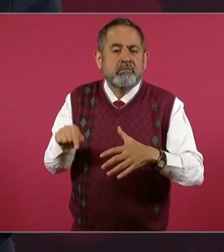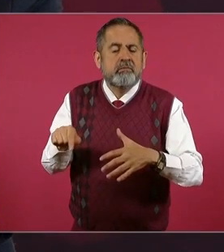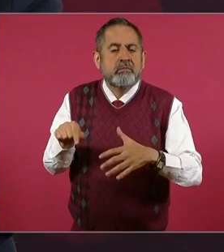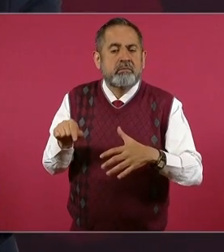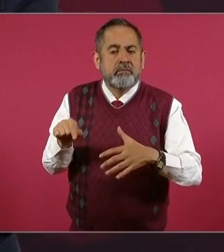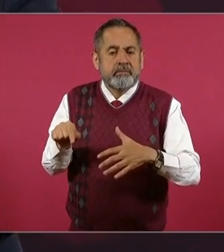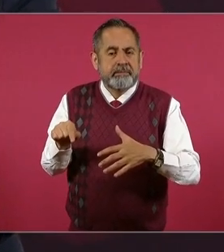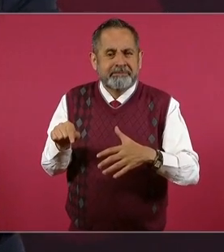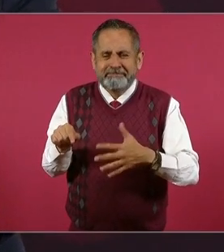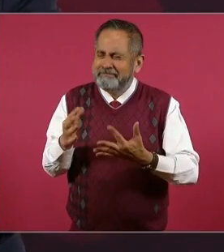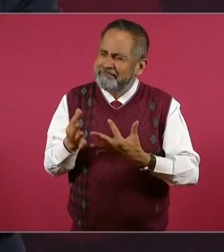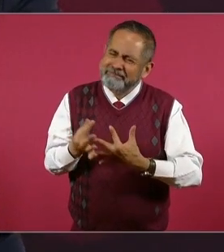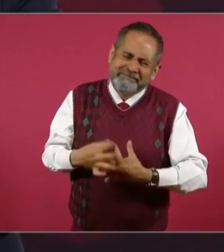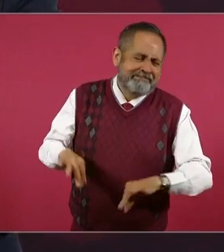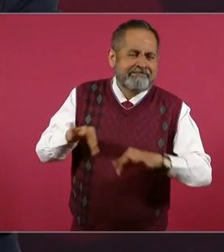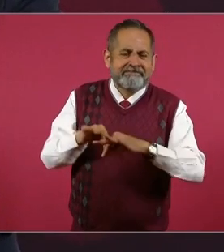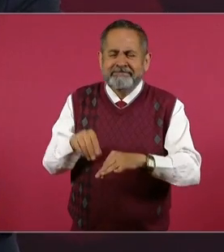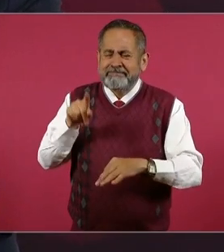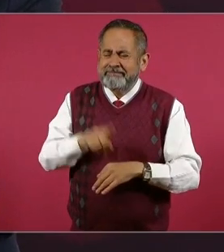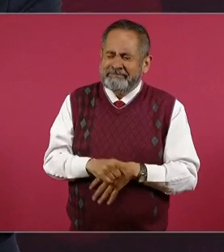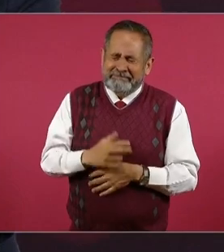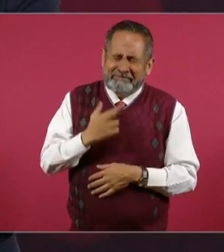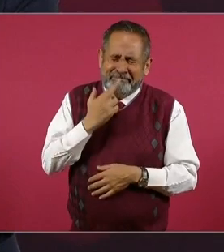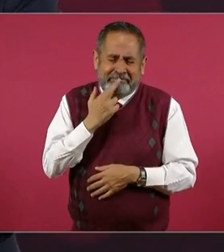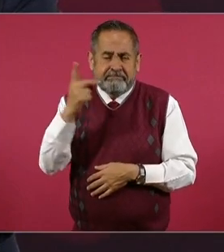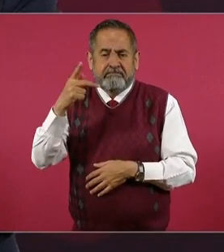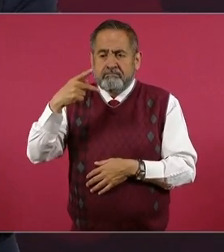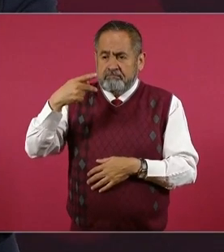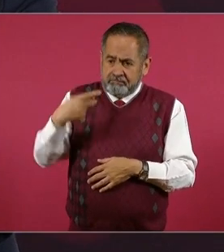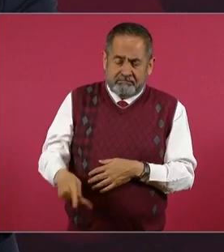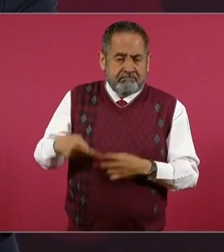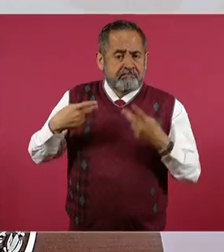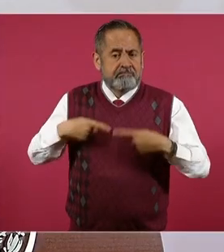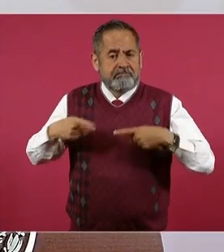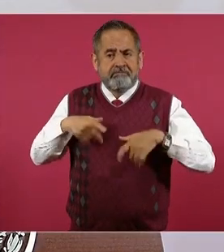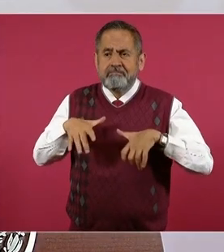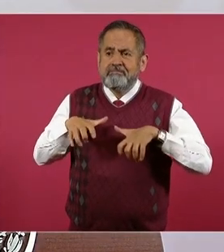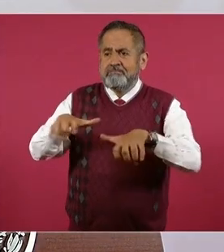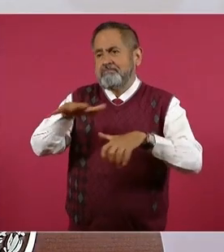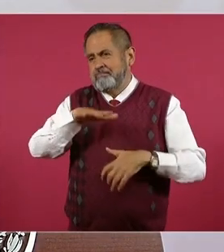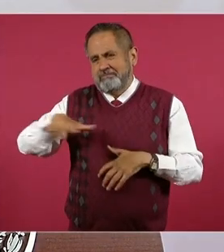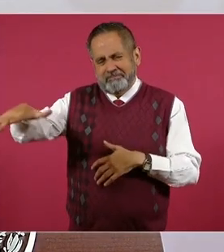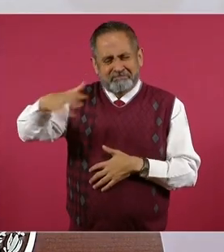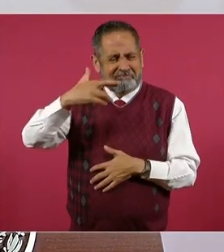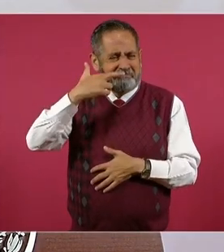la grandeza de nuestro pueblo.